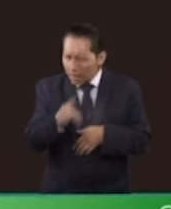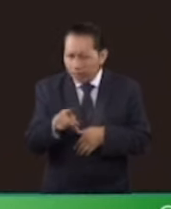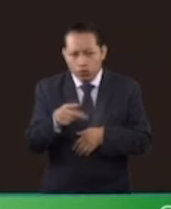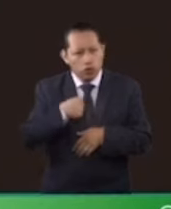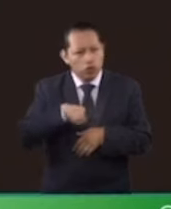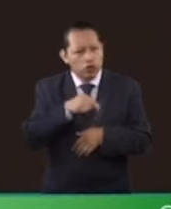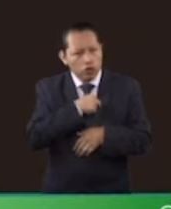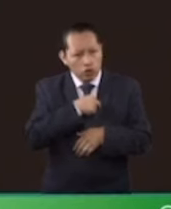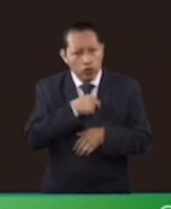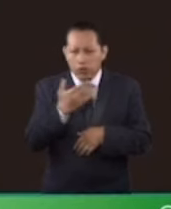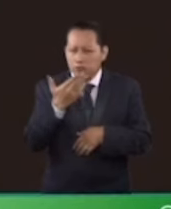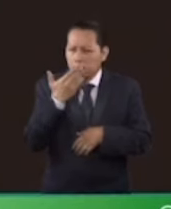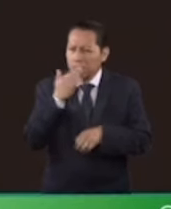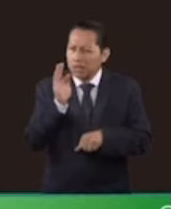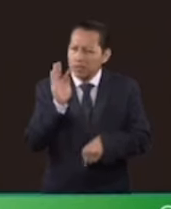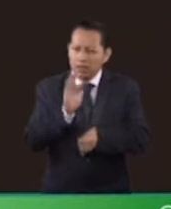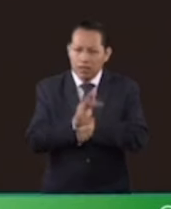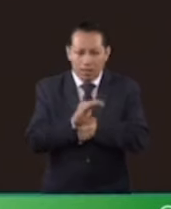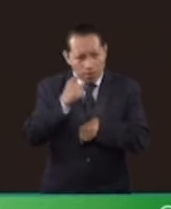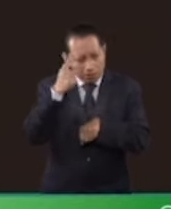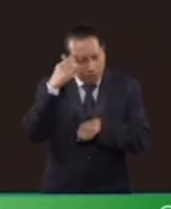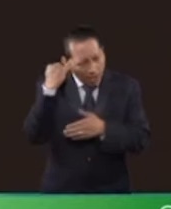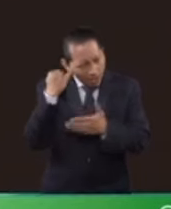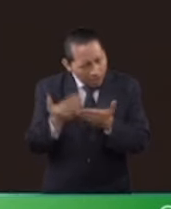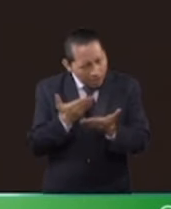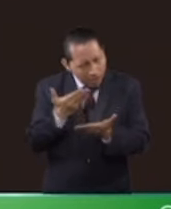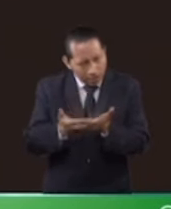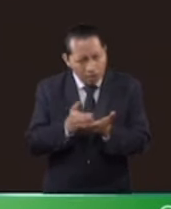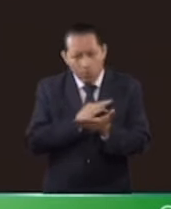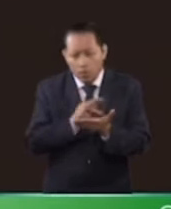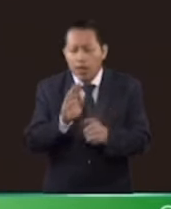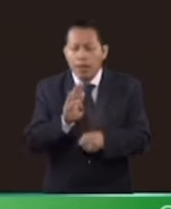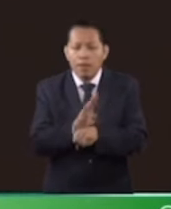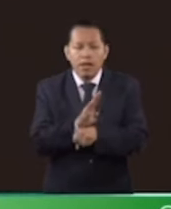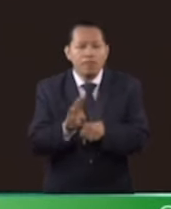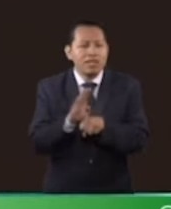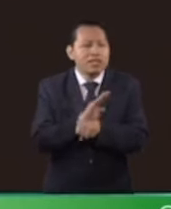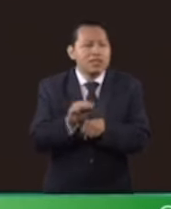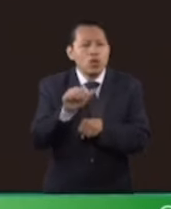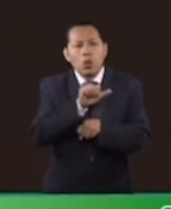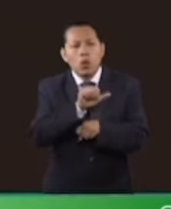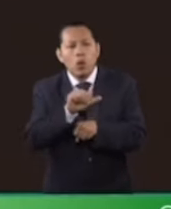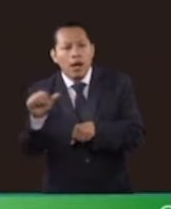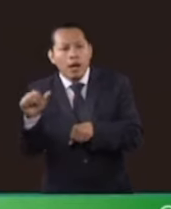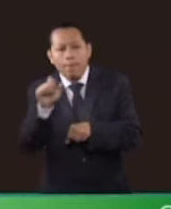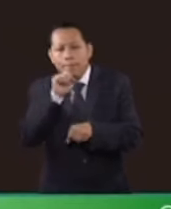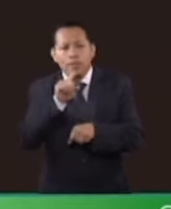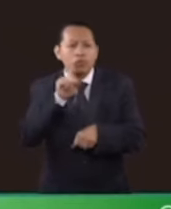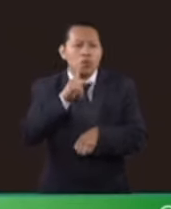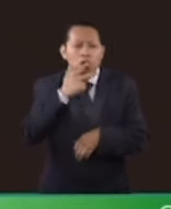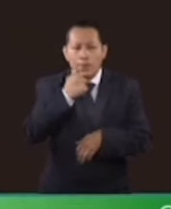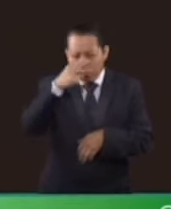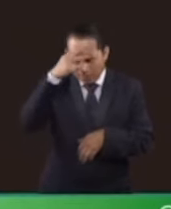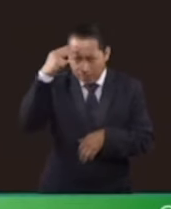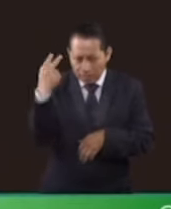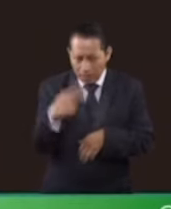favor de las iniciativas que beneficien a las y los